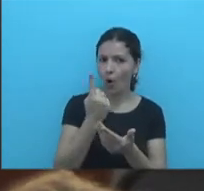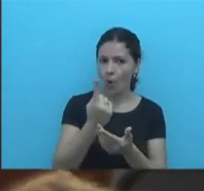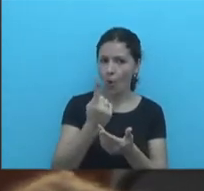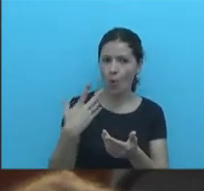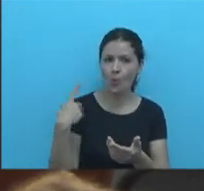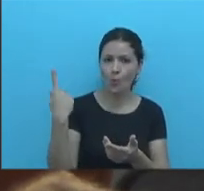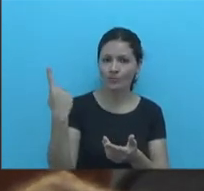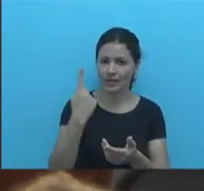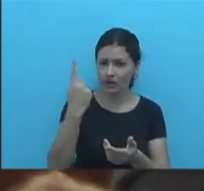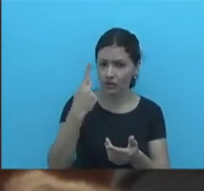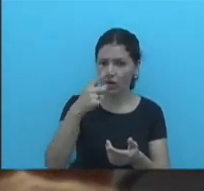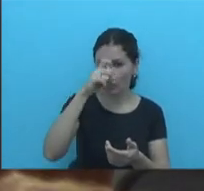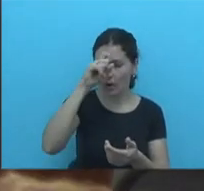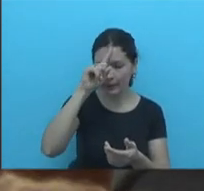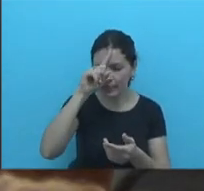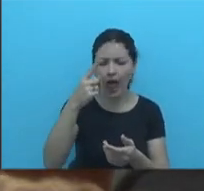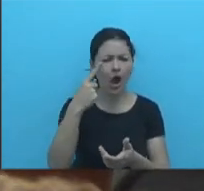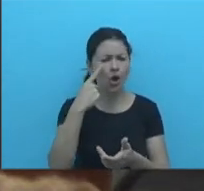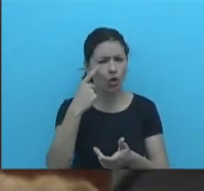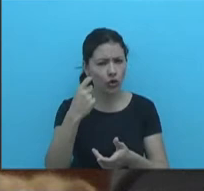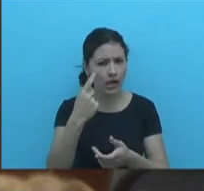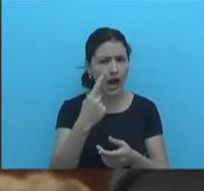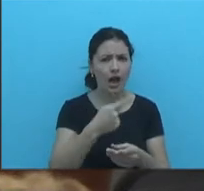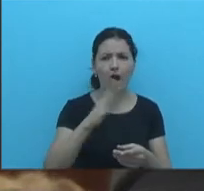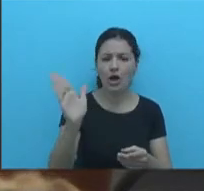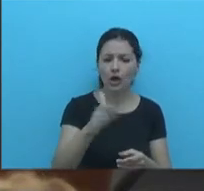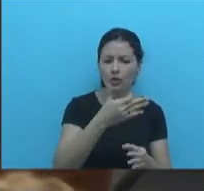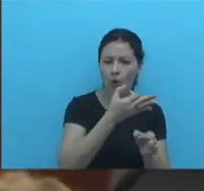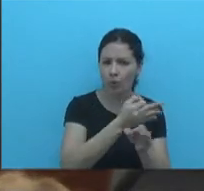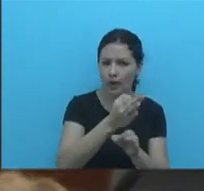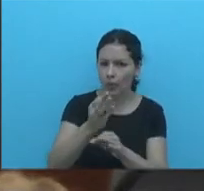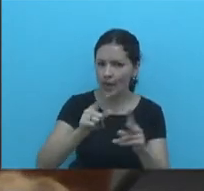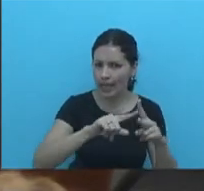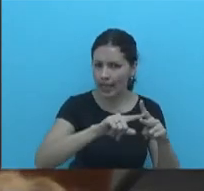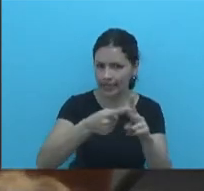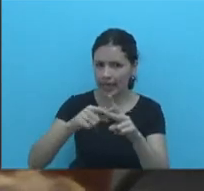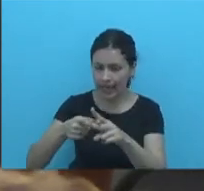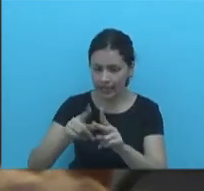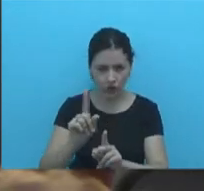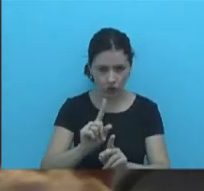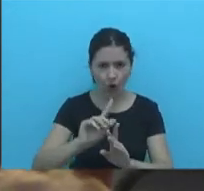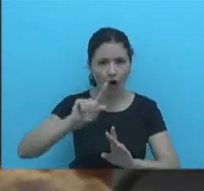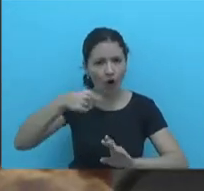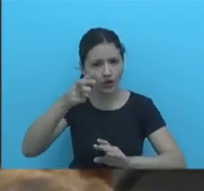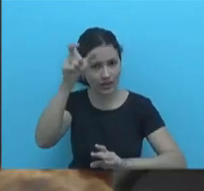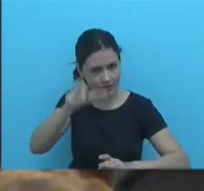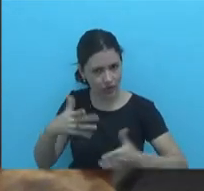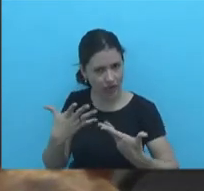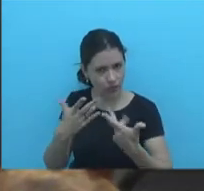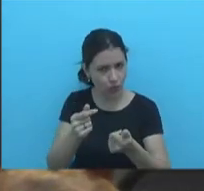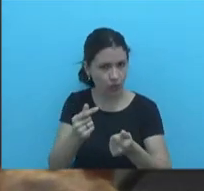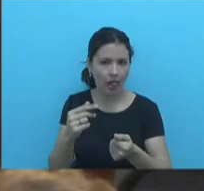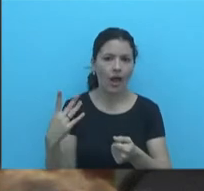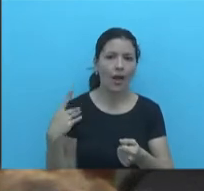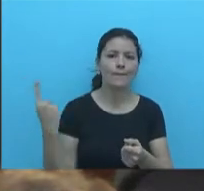hospital de cada ciudad encargado en esas escuelas técnicas, tener un subencargado que haga